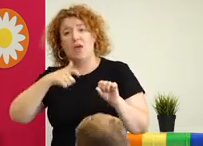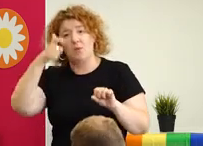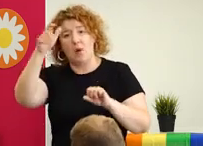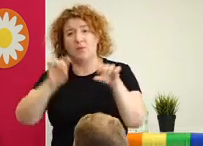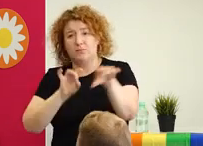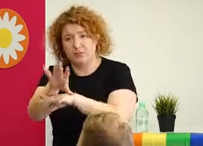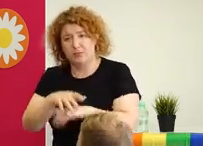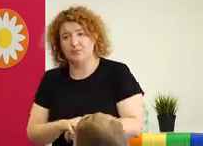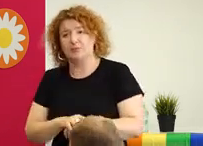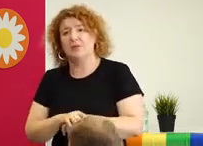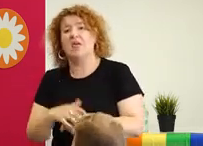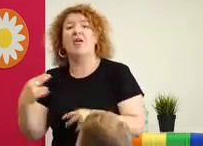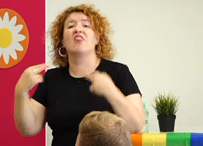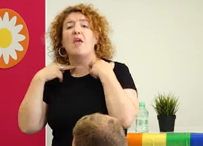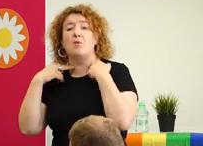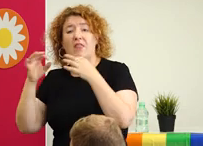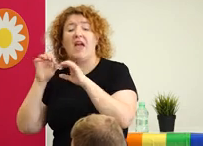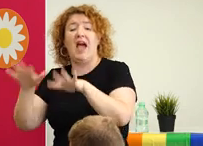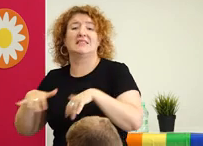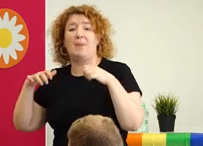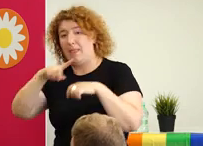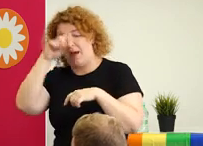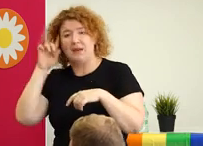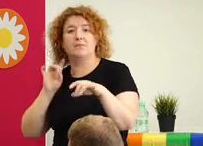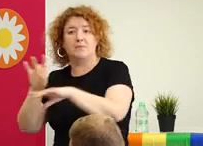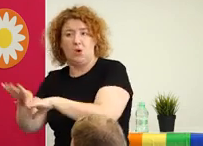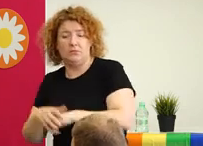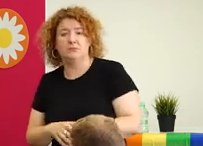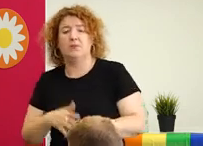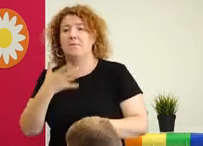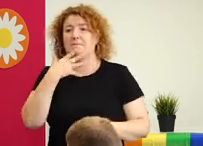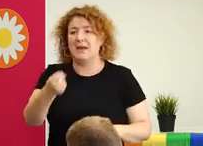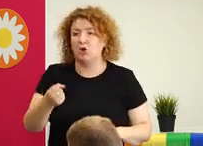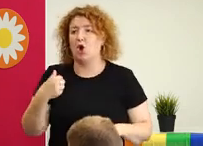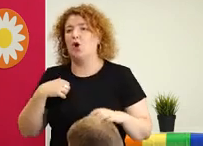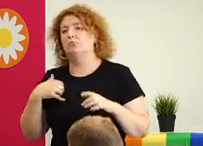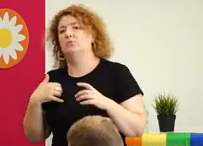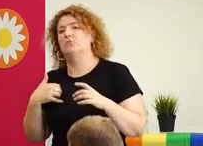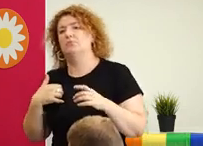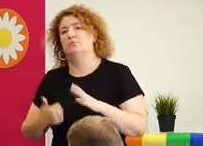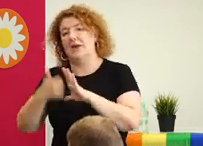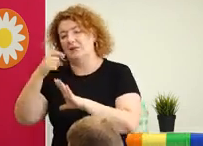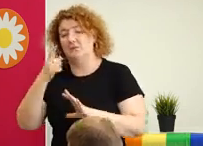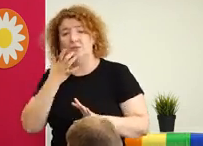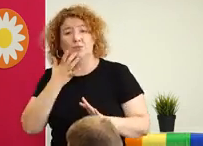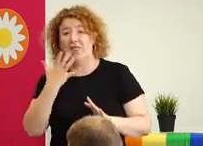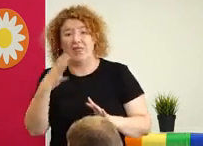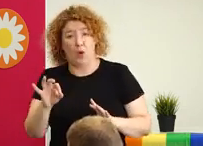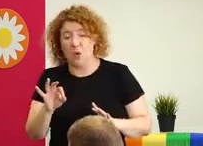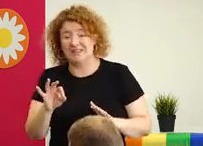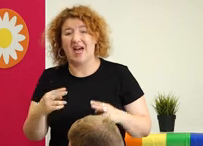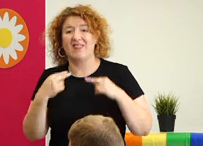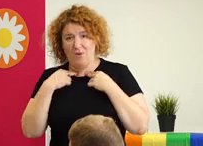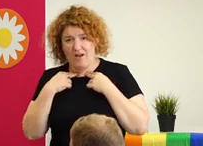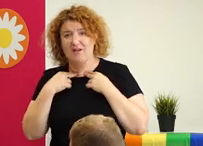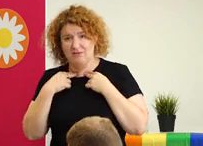lo mismo que el defensor del pueblo, lo mismo que el presidente del gobierno. Se lo dijimos el 23